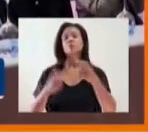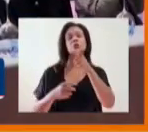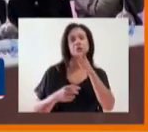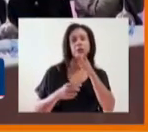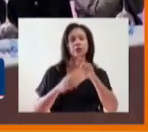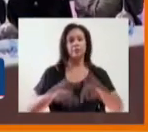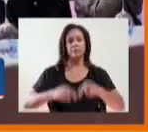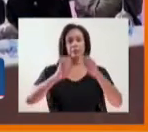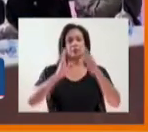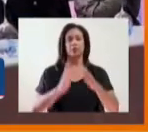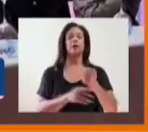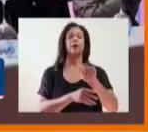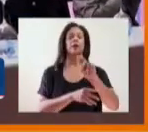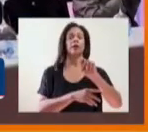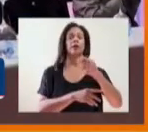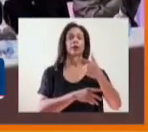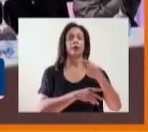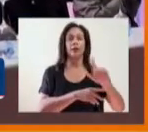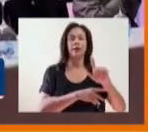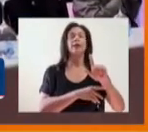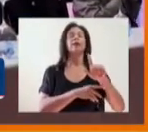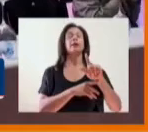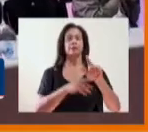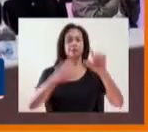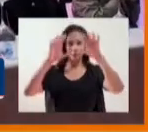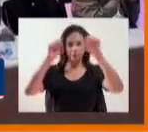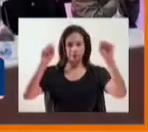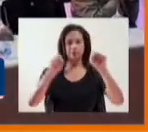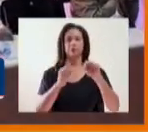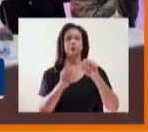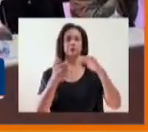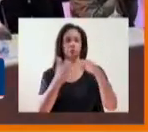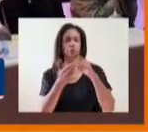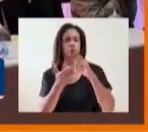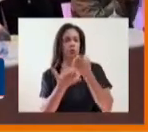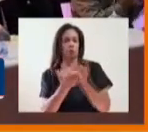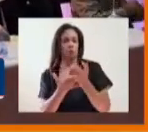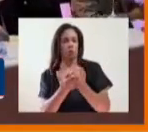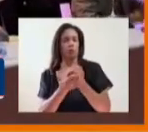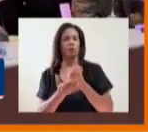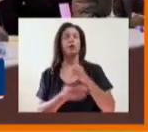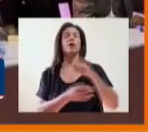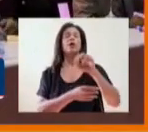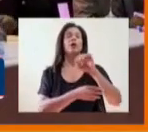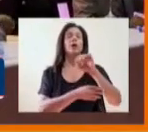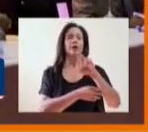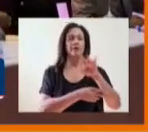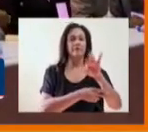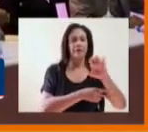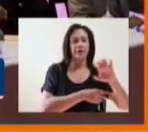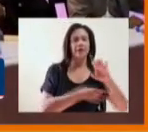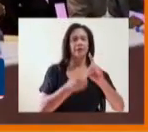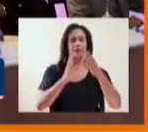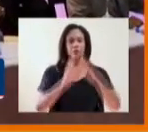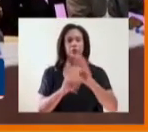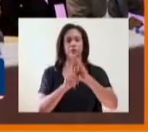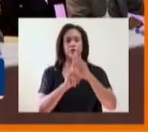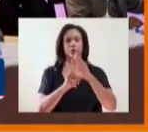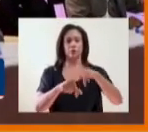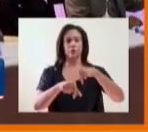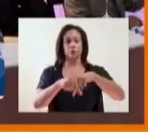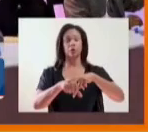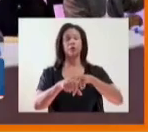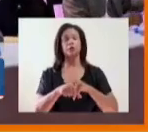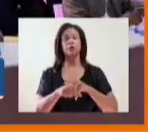muchachos de un grupo muy preparado y muchachos de otro grupo de nuestro país que quedarán muy atrás y que ni siquiera